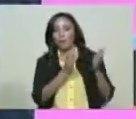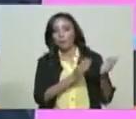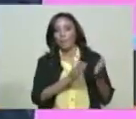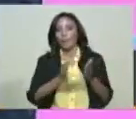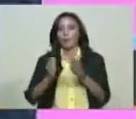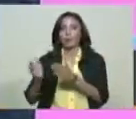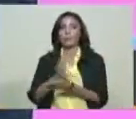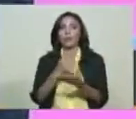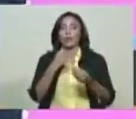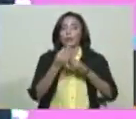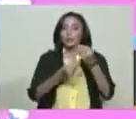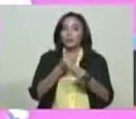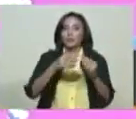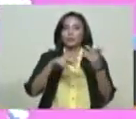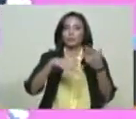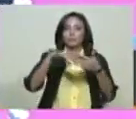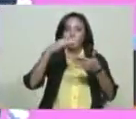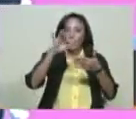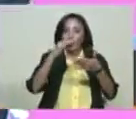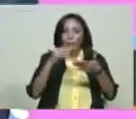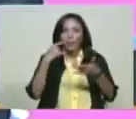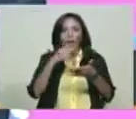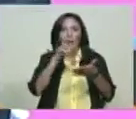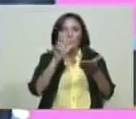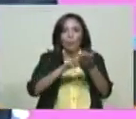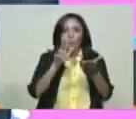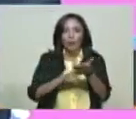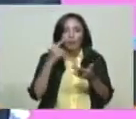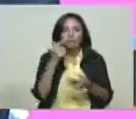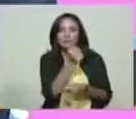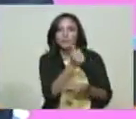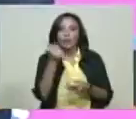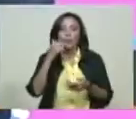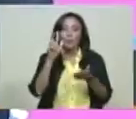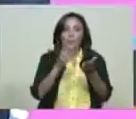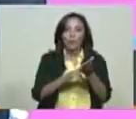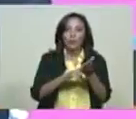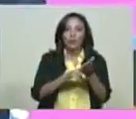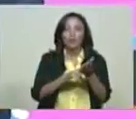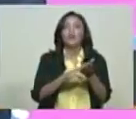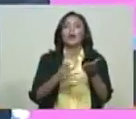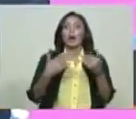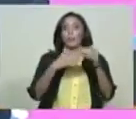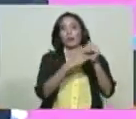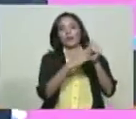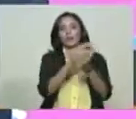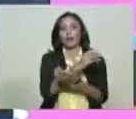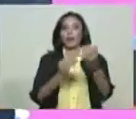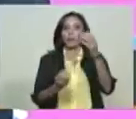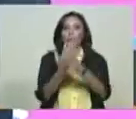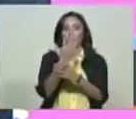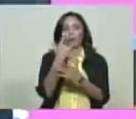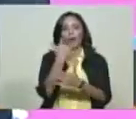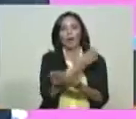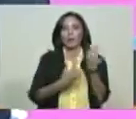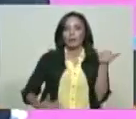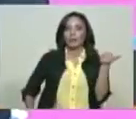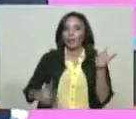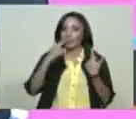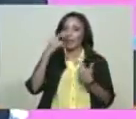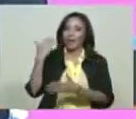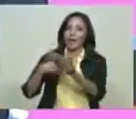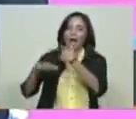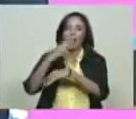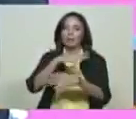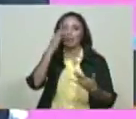elaborados revisados aprobados personalmente por nuestro líder fundador y presidente eterno